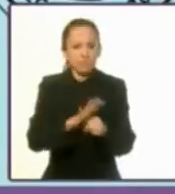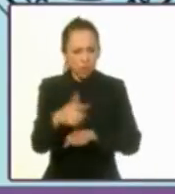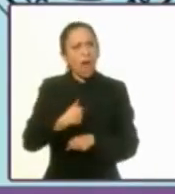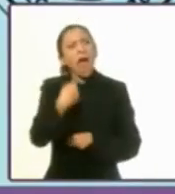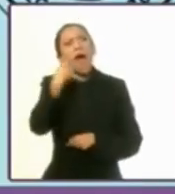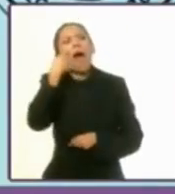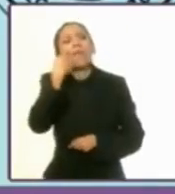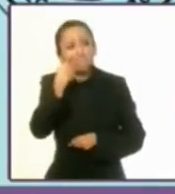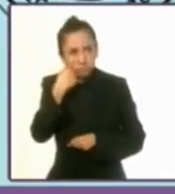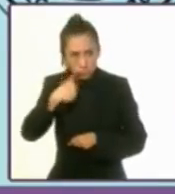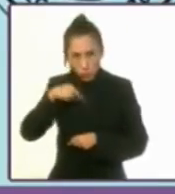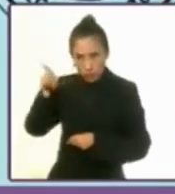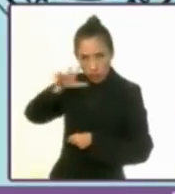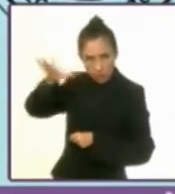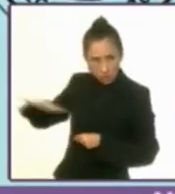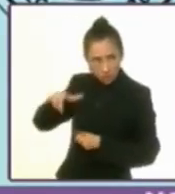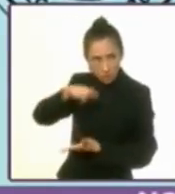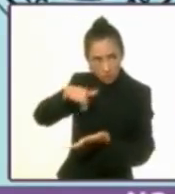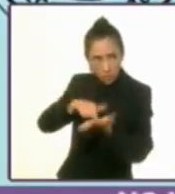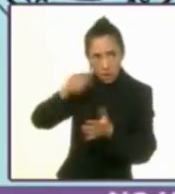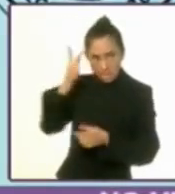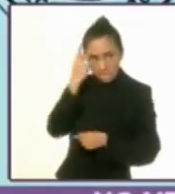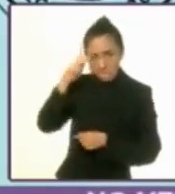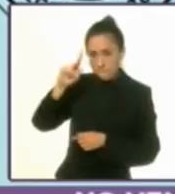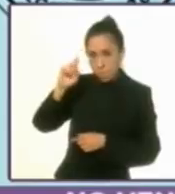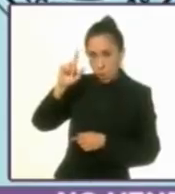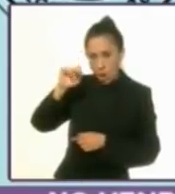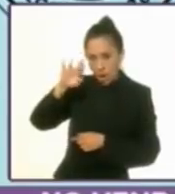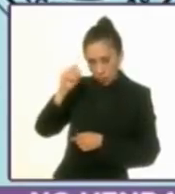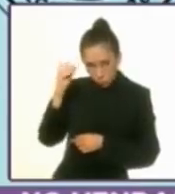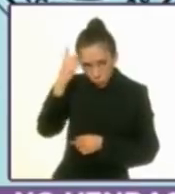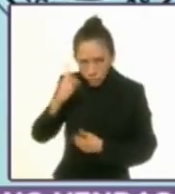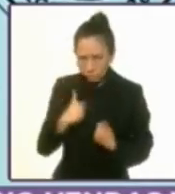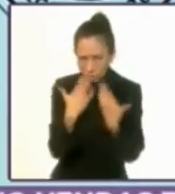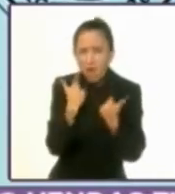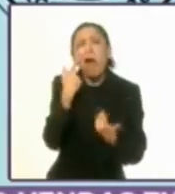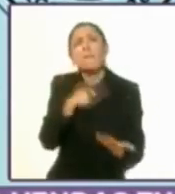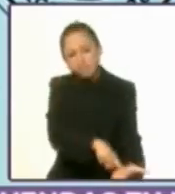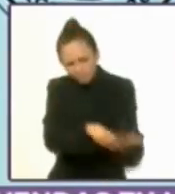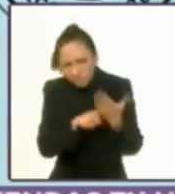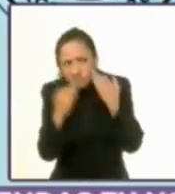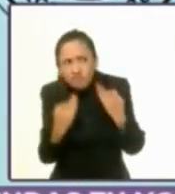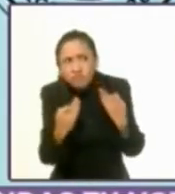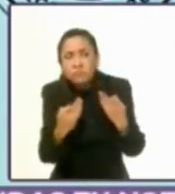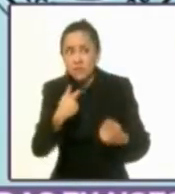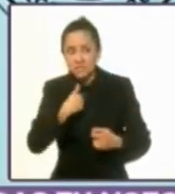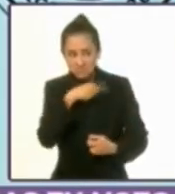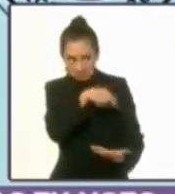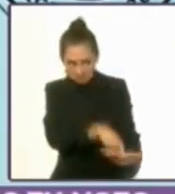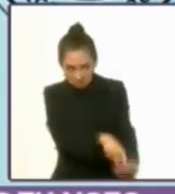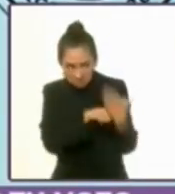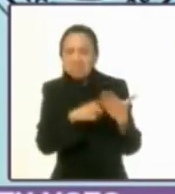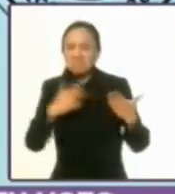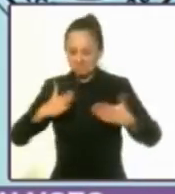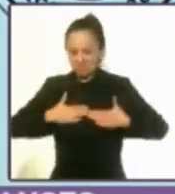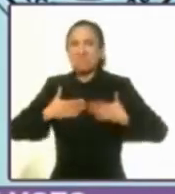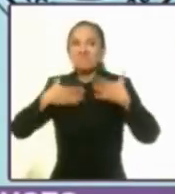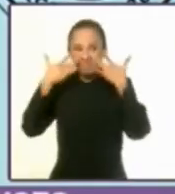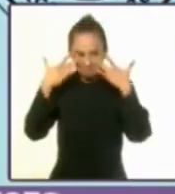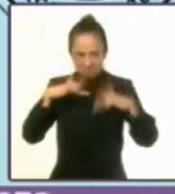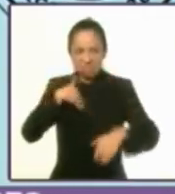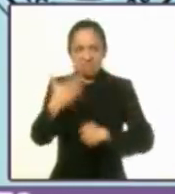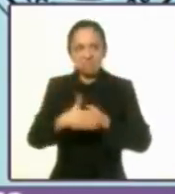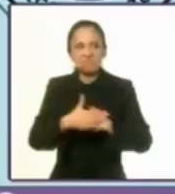polanco si tú lo demuestras yo renuncio a mi candidatura pero tú no lo demuestras yo te exijo que tú renuncies a tu